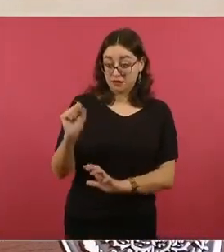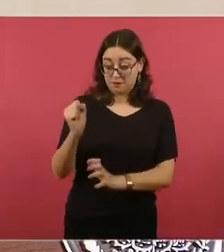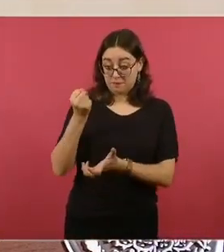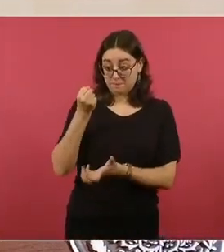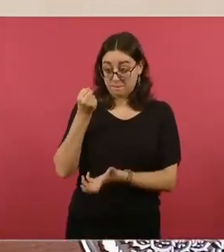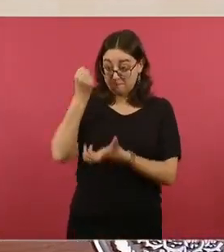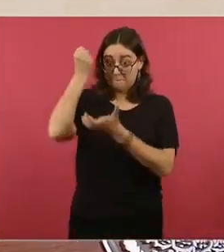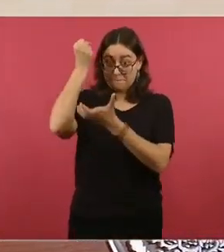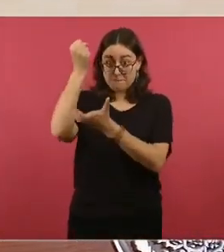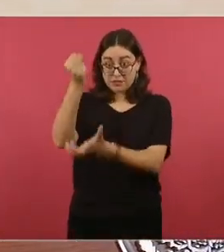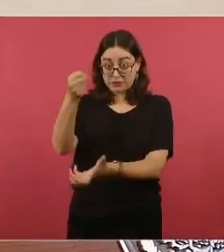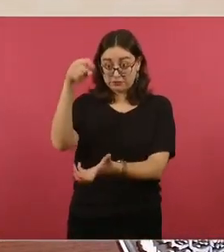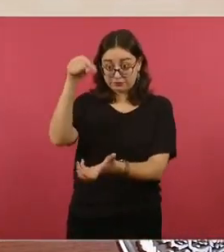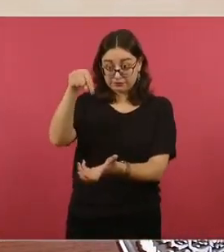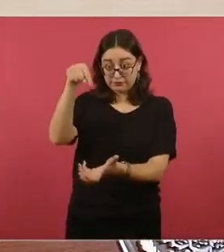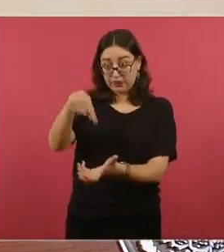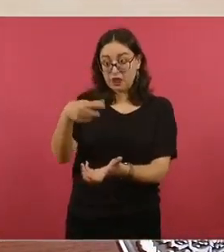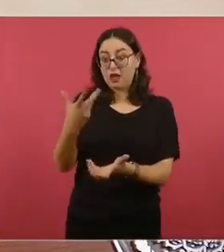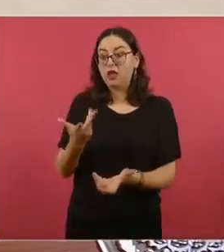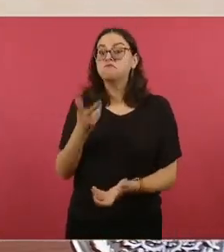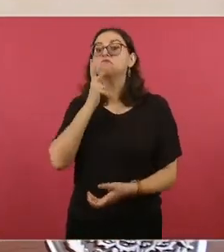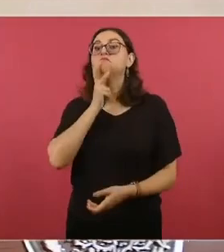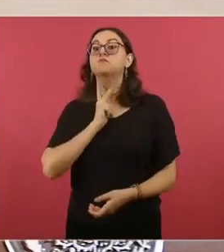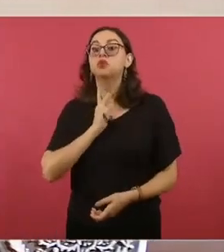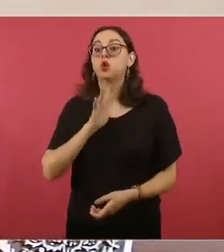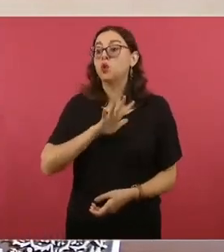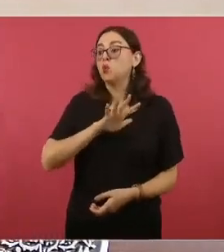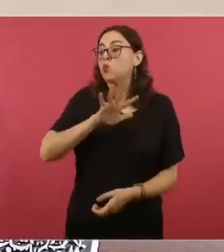de destinarlo donde está el petróleo,